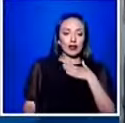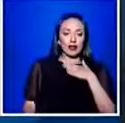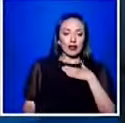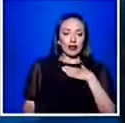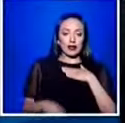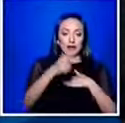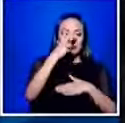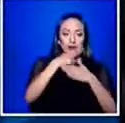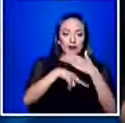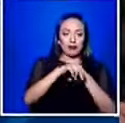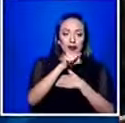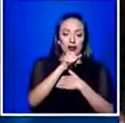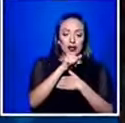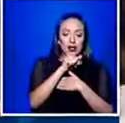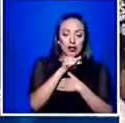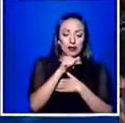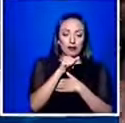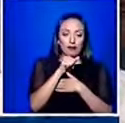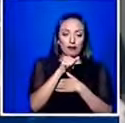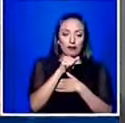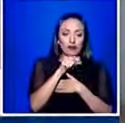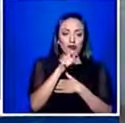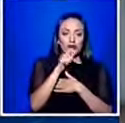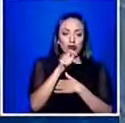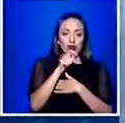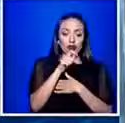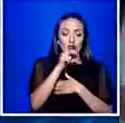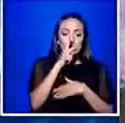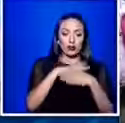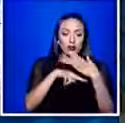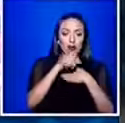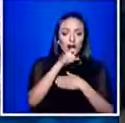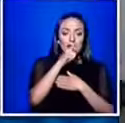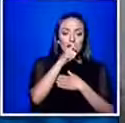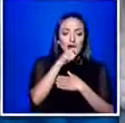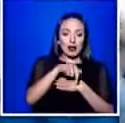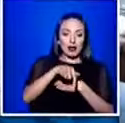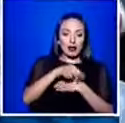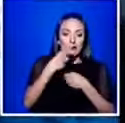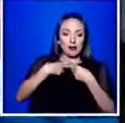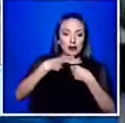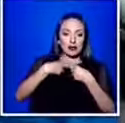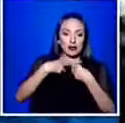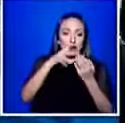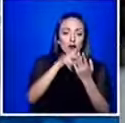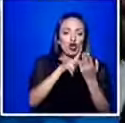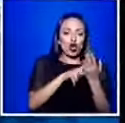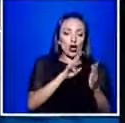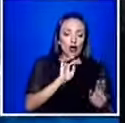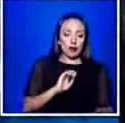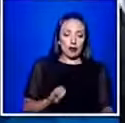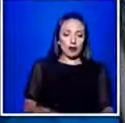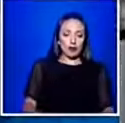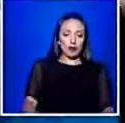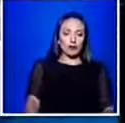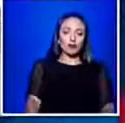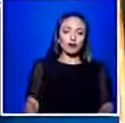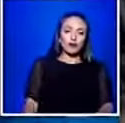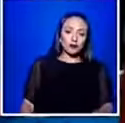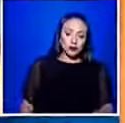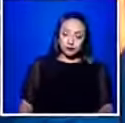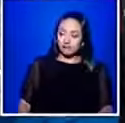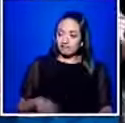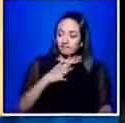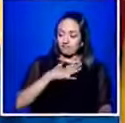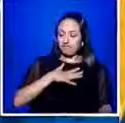niña está en el programa del juramento bandera, pero no está jurando, pero está dentro del programa del colegio. ¿Son emociones encontradas en